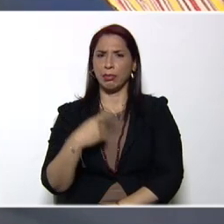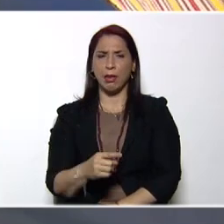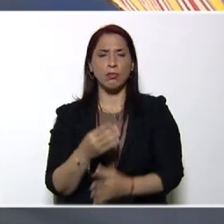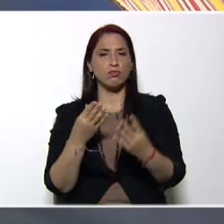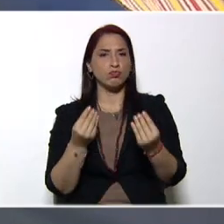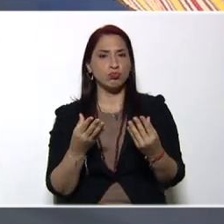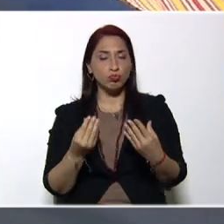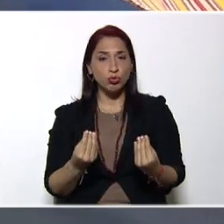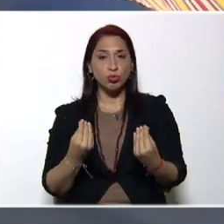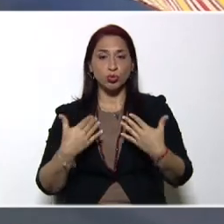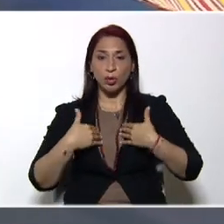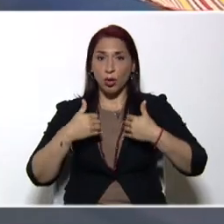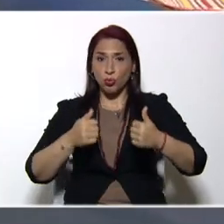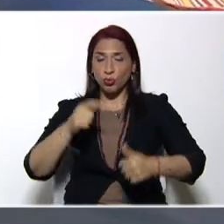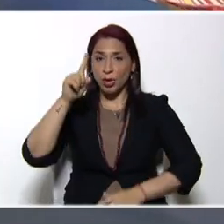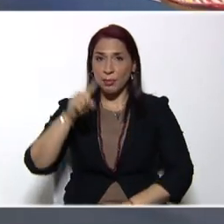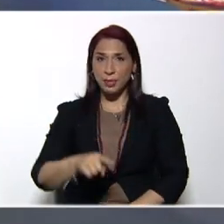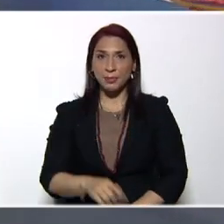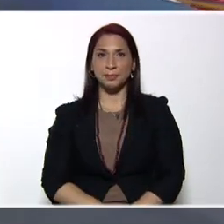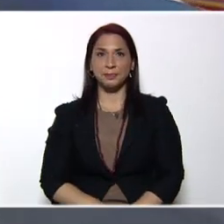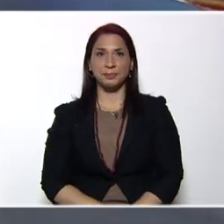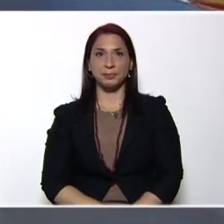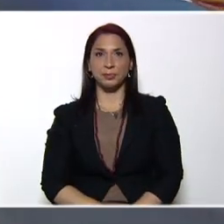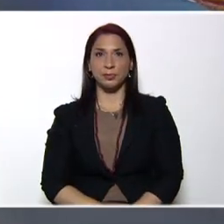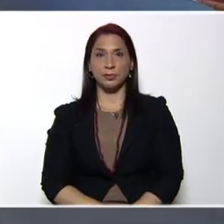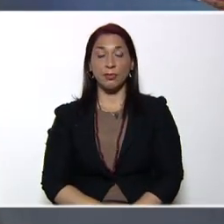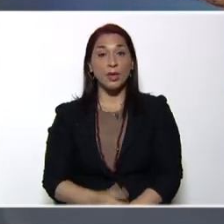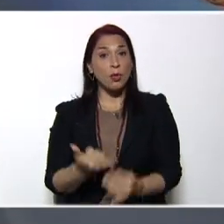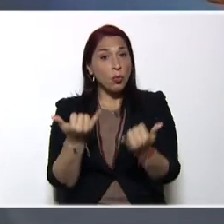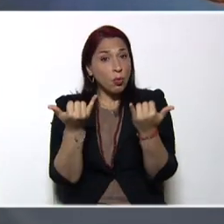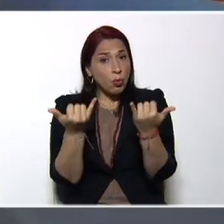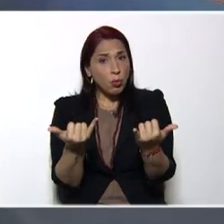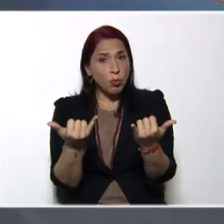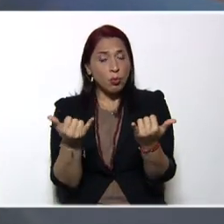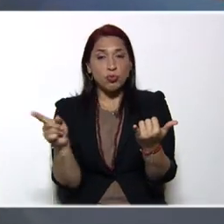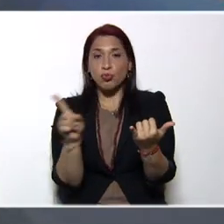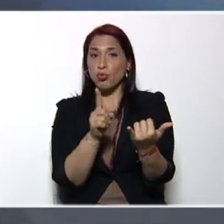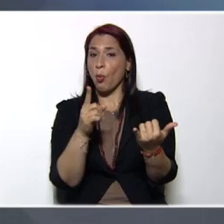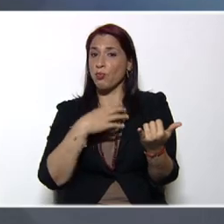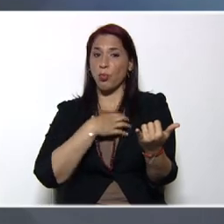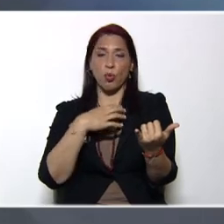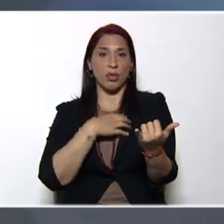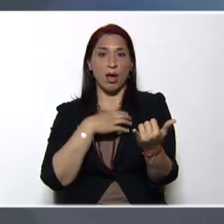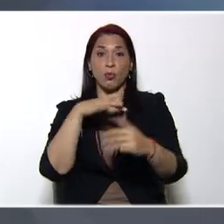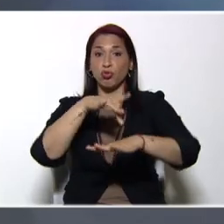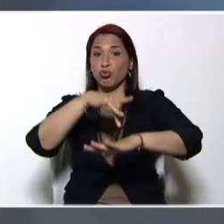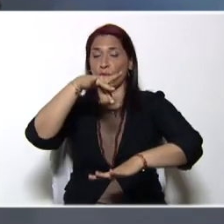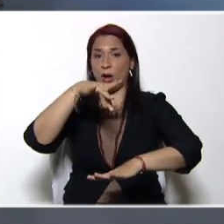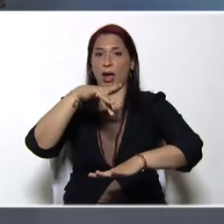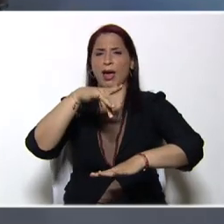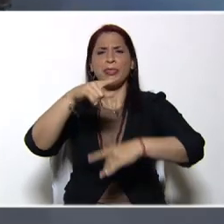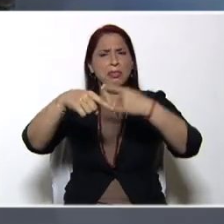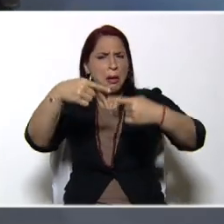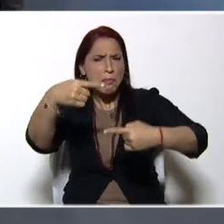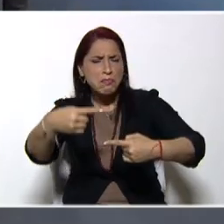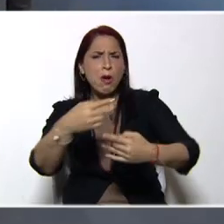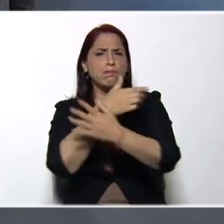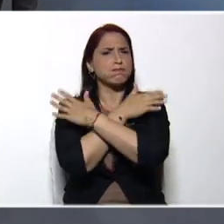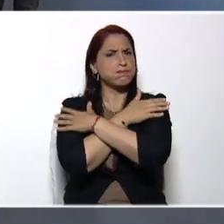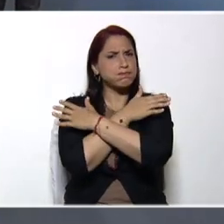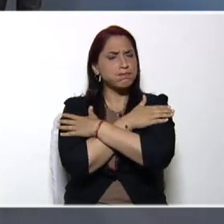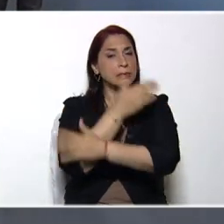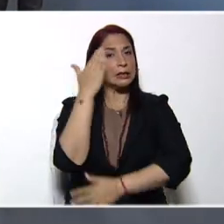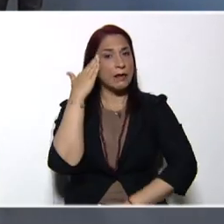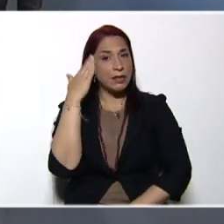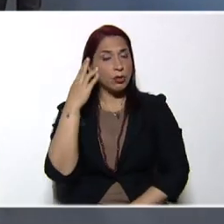de saludable, y además que en este caso, por ahora no debemos abrazarnos, pero más adelante nos abrazaremos sabiendo que